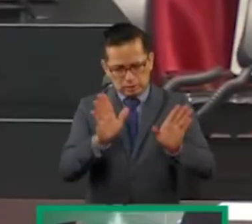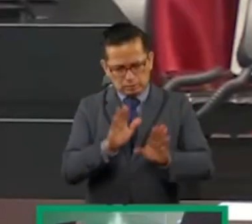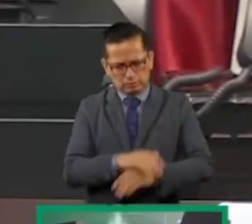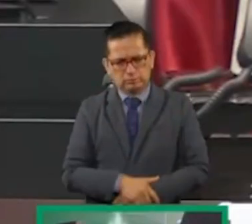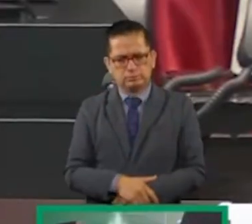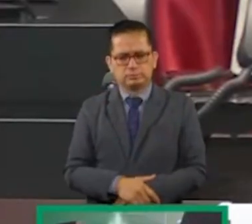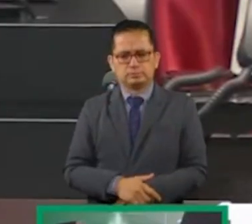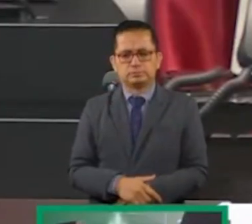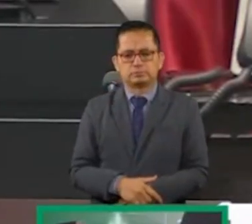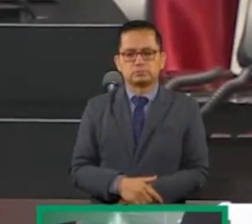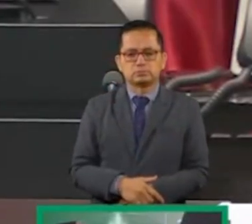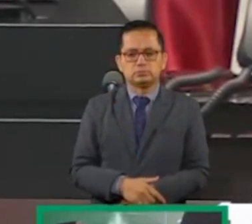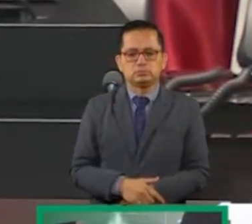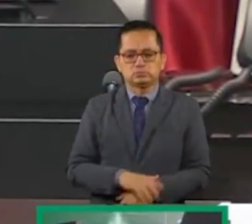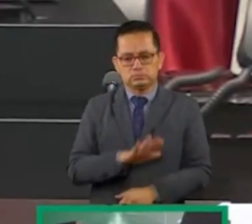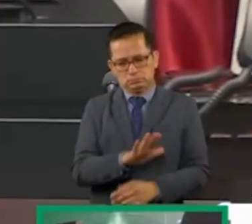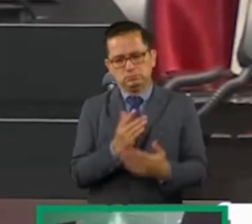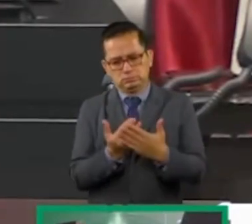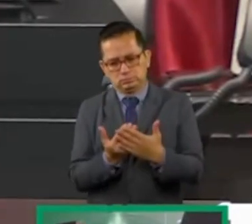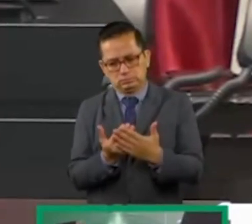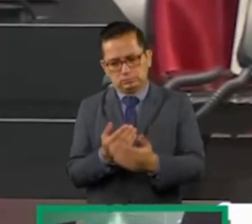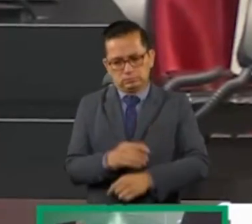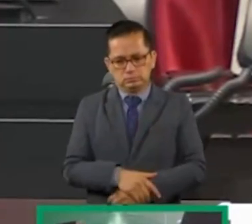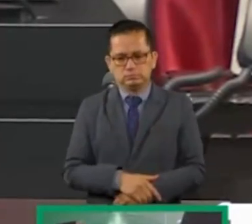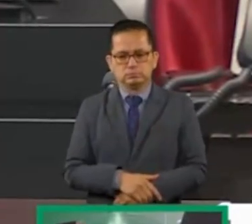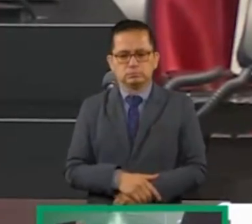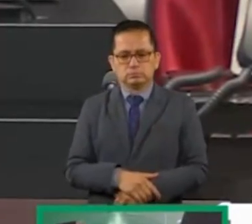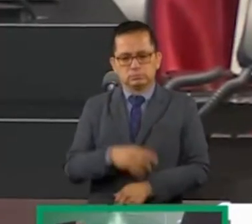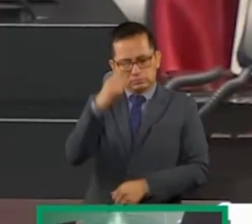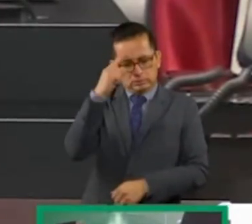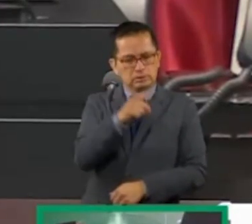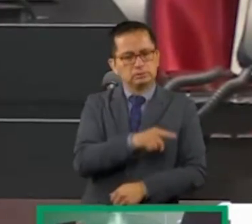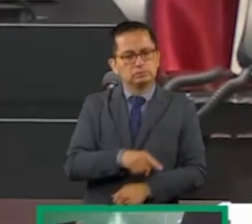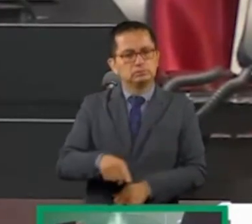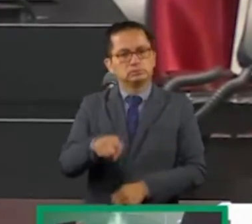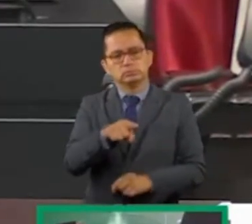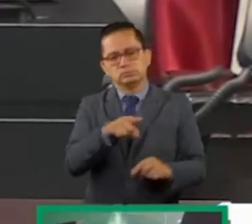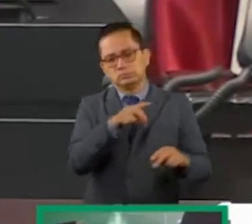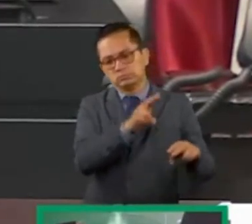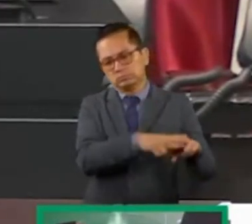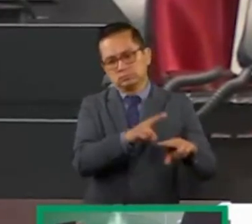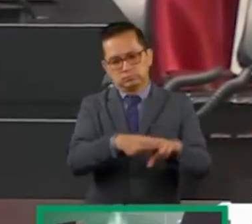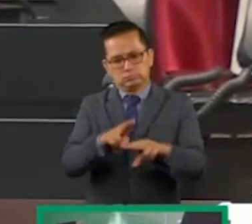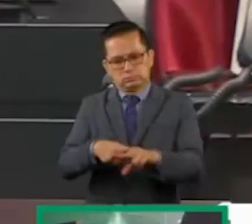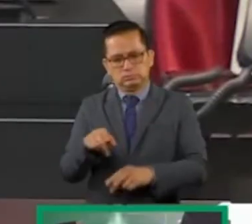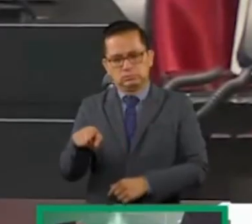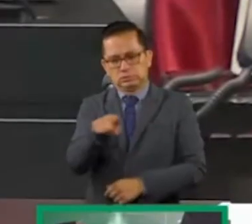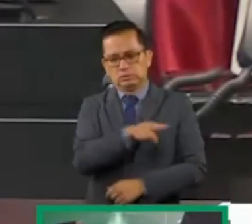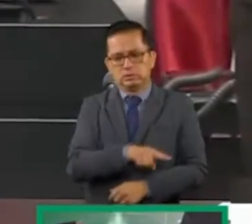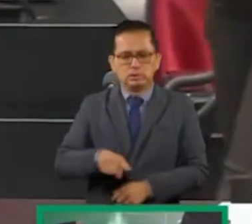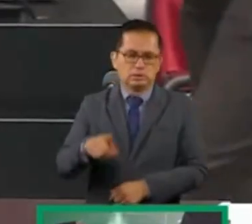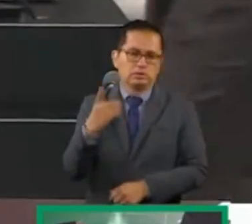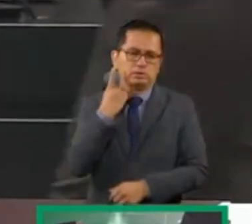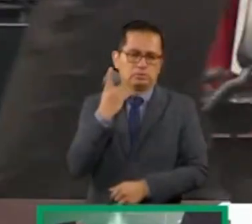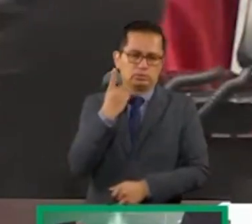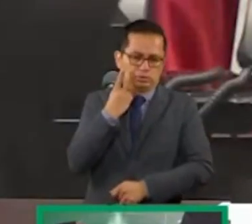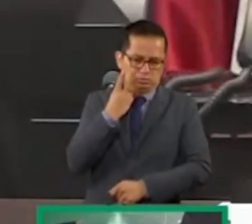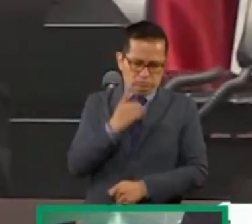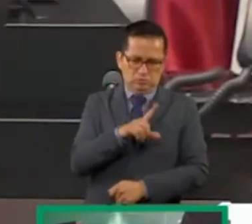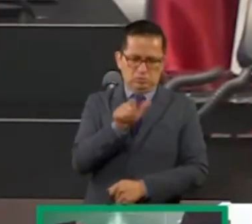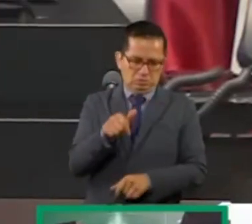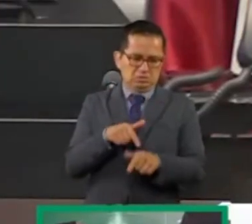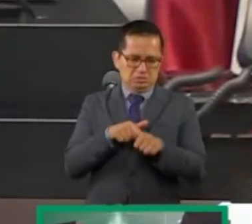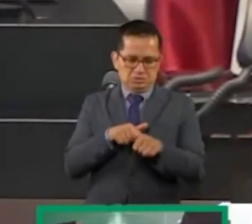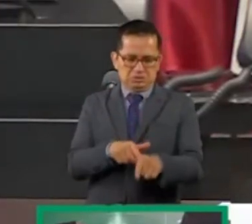solicitado. Permitamos que tomen sus espacios los diputados y las diputadas para